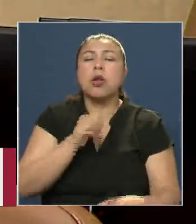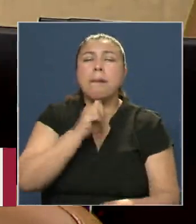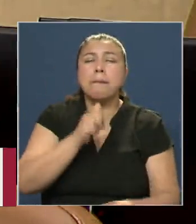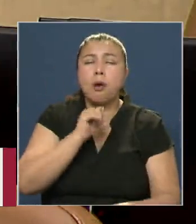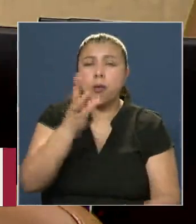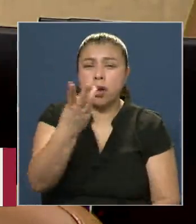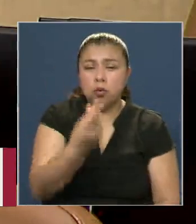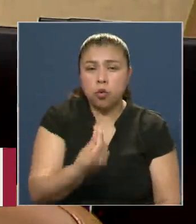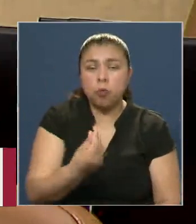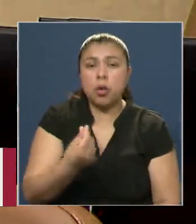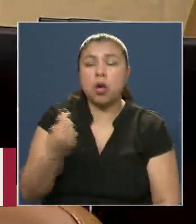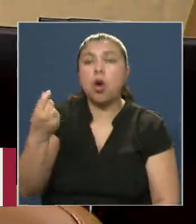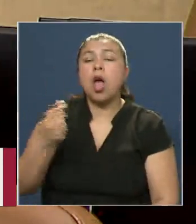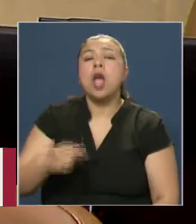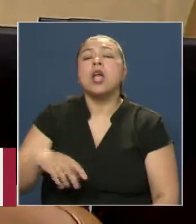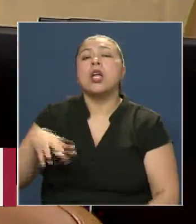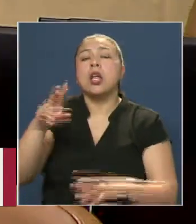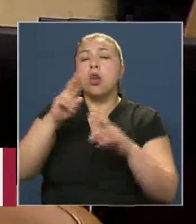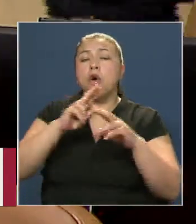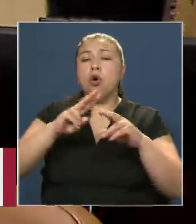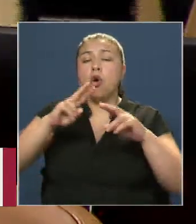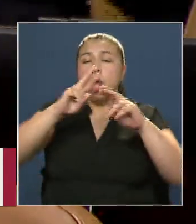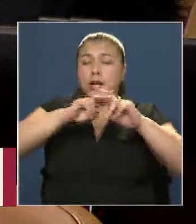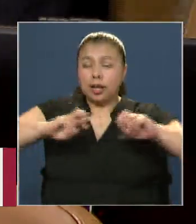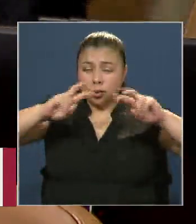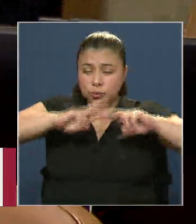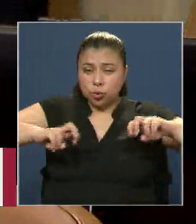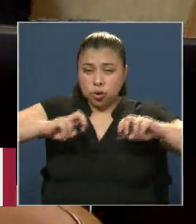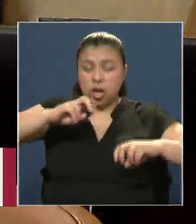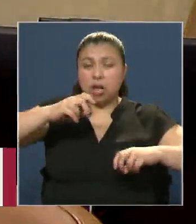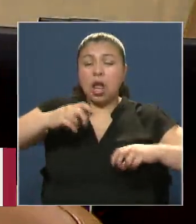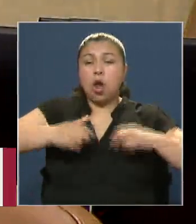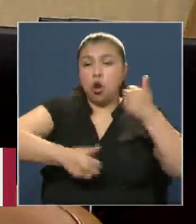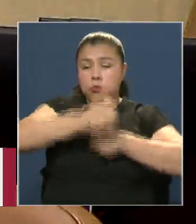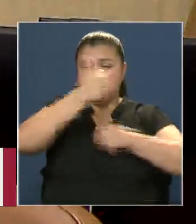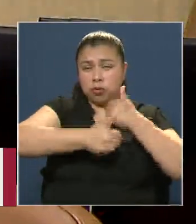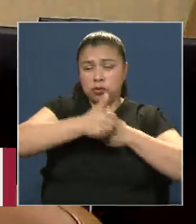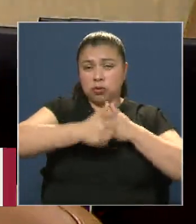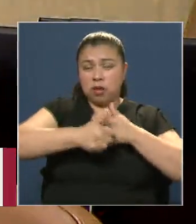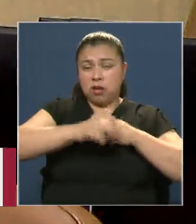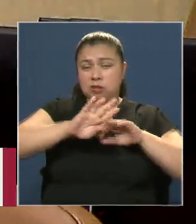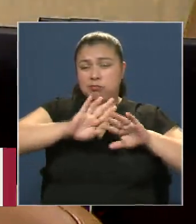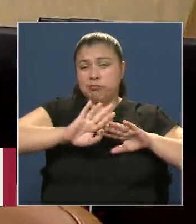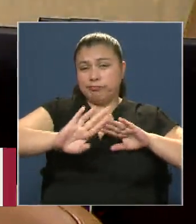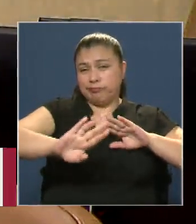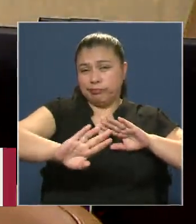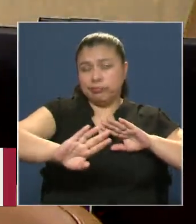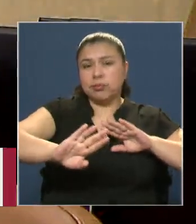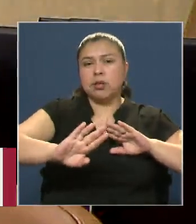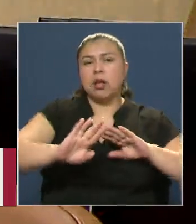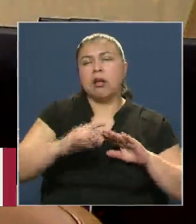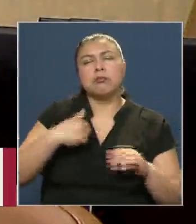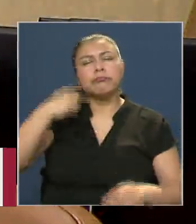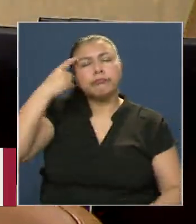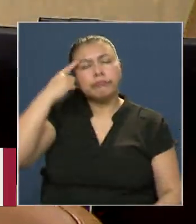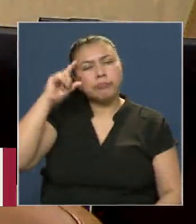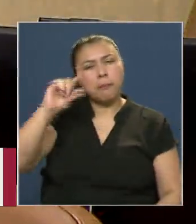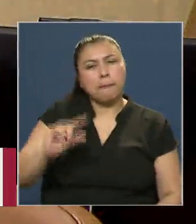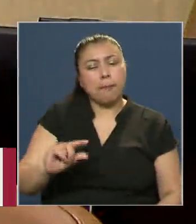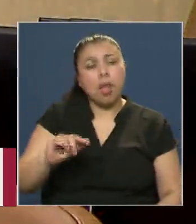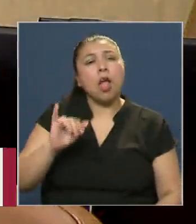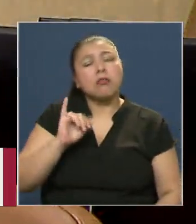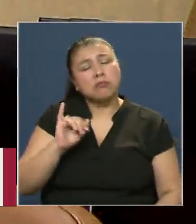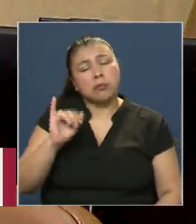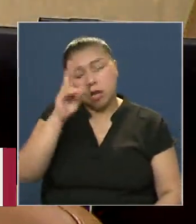estadísticas que estudian los privados? Yo creo que es un horizonte muy bajo para lo que se necesita. Votaré